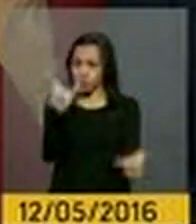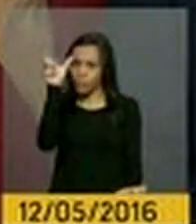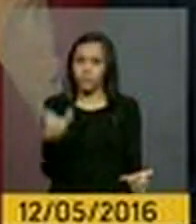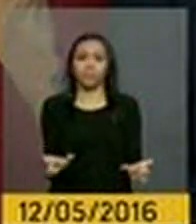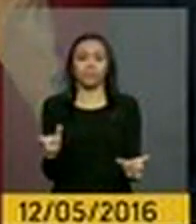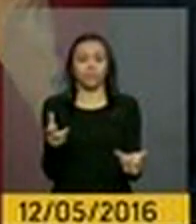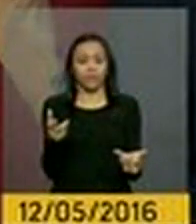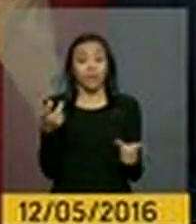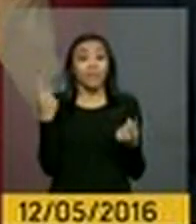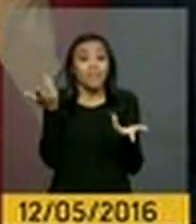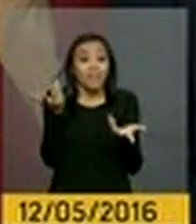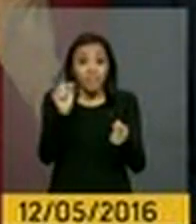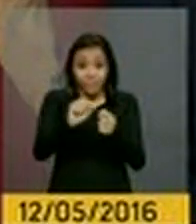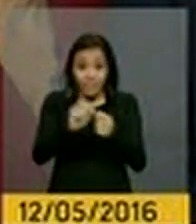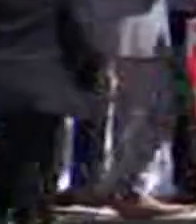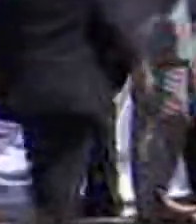forma